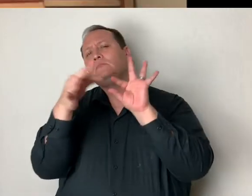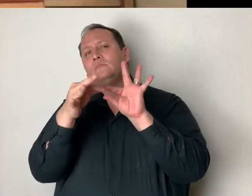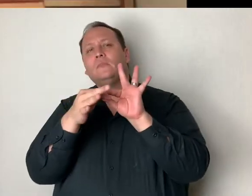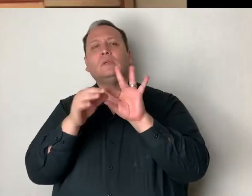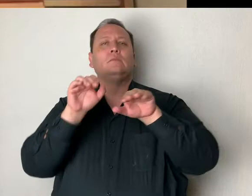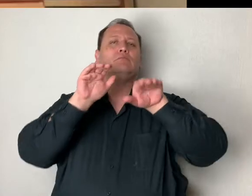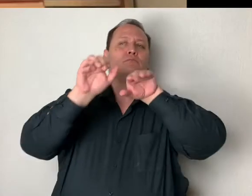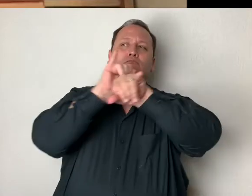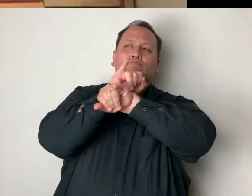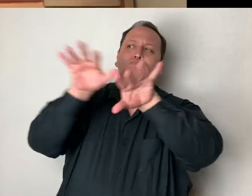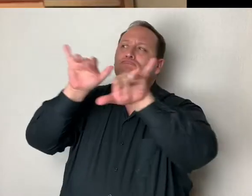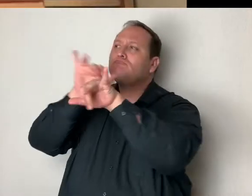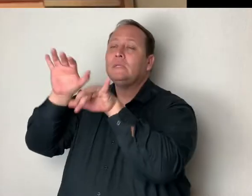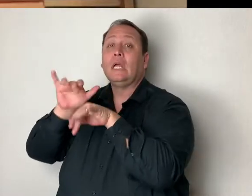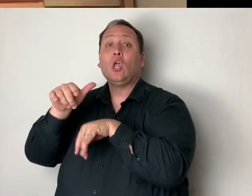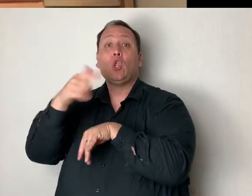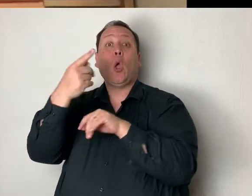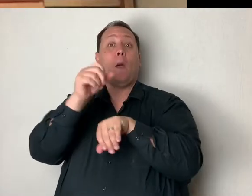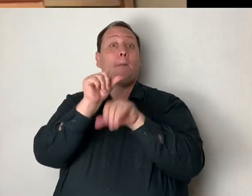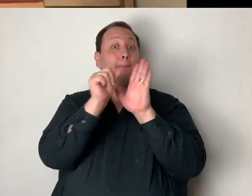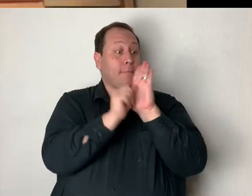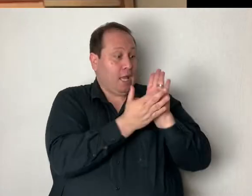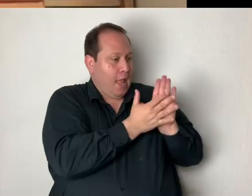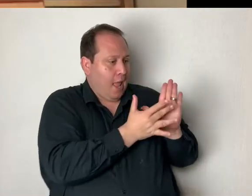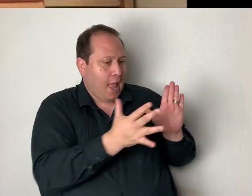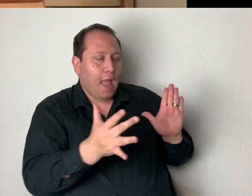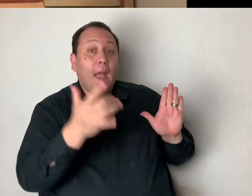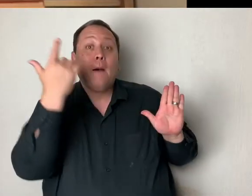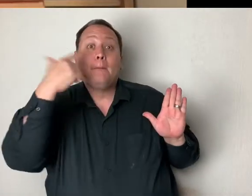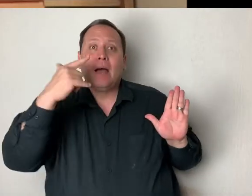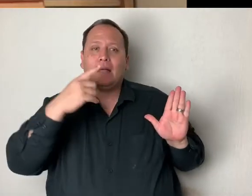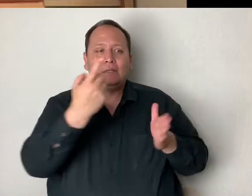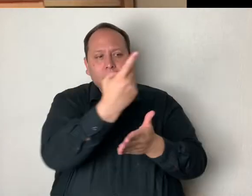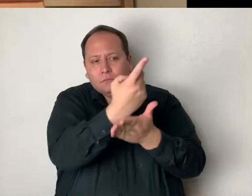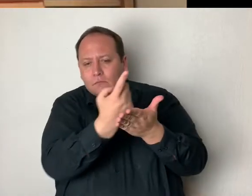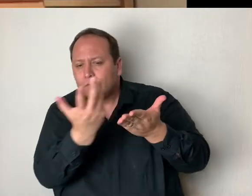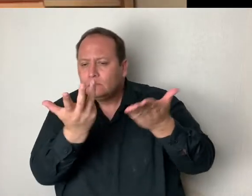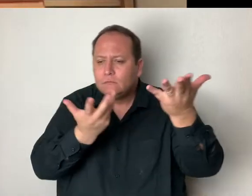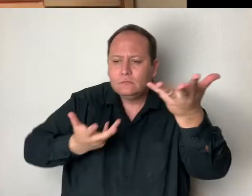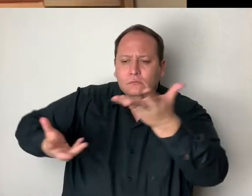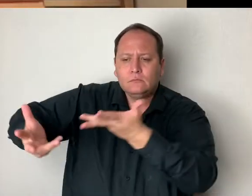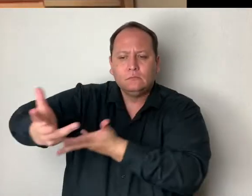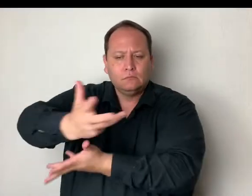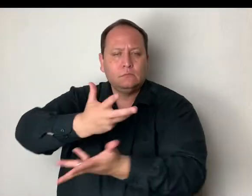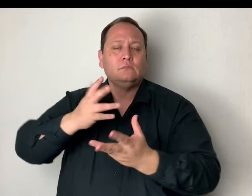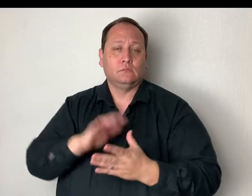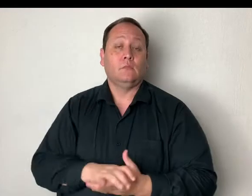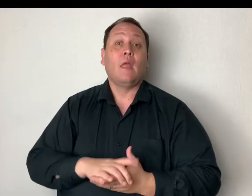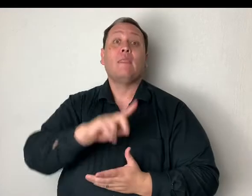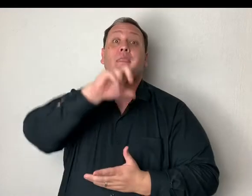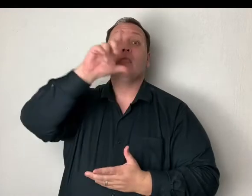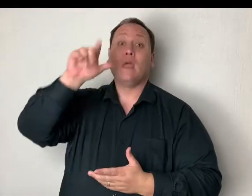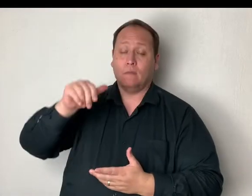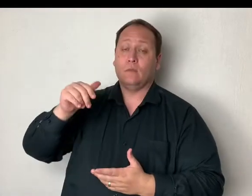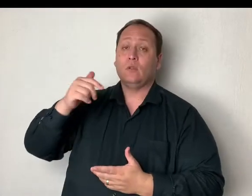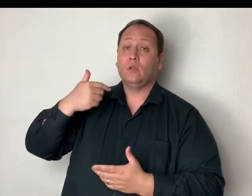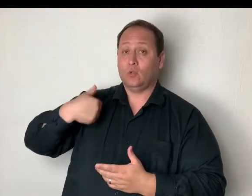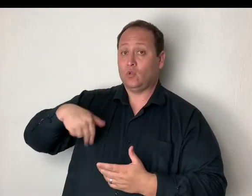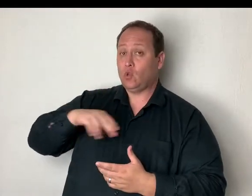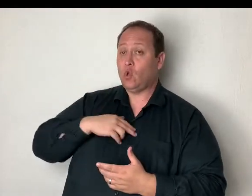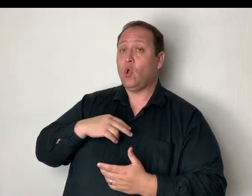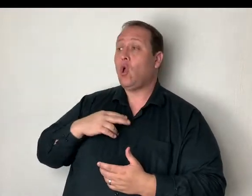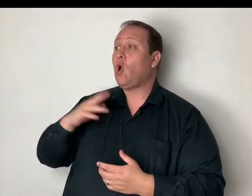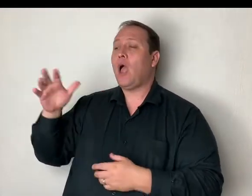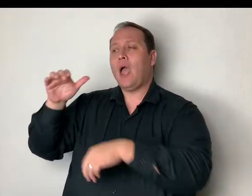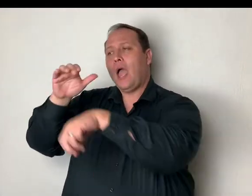12 meses para crear el diseño. Yeah. Y luego vamos a escuchar voces de nuestros amigos en la